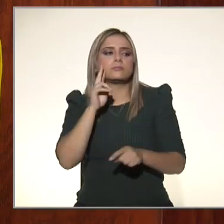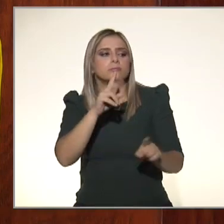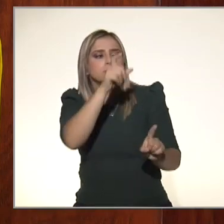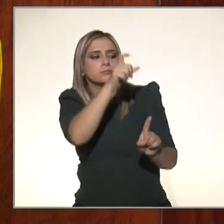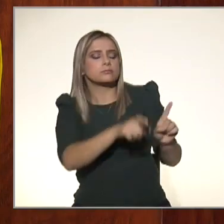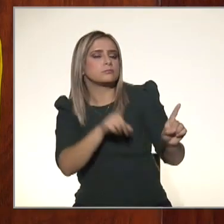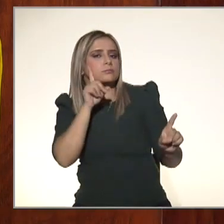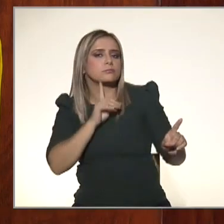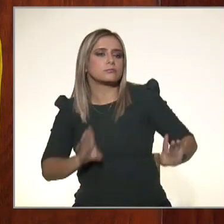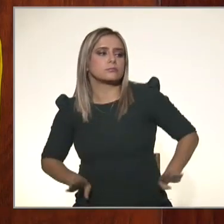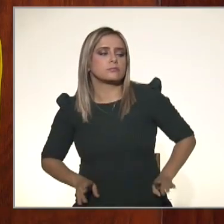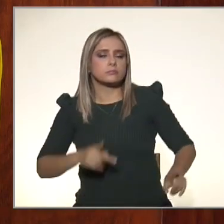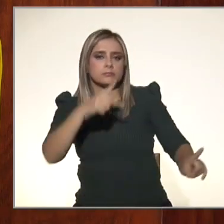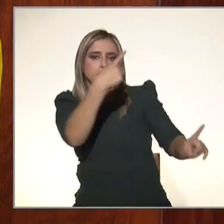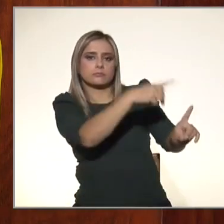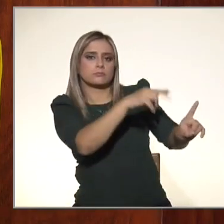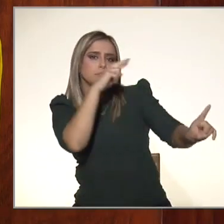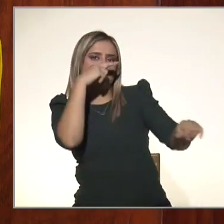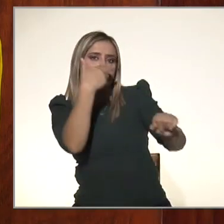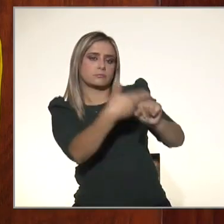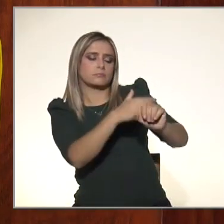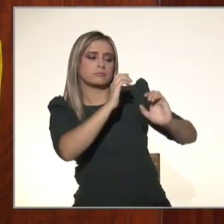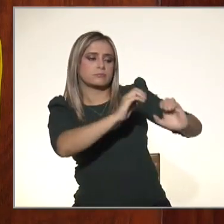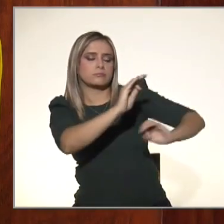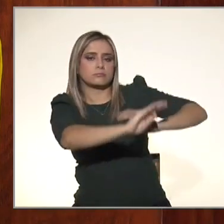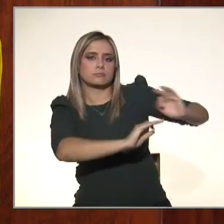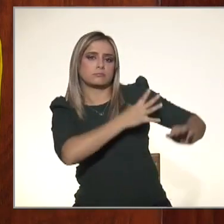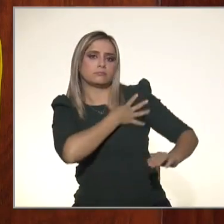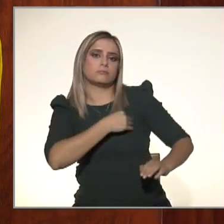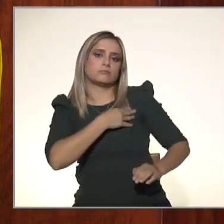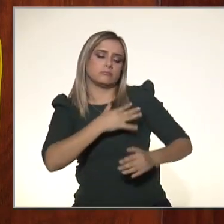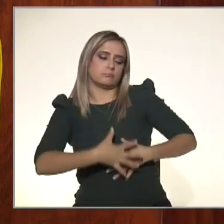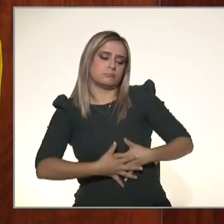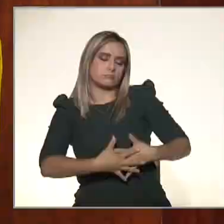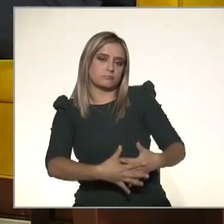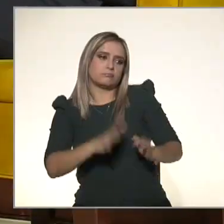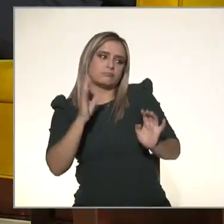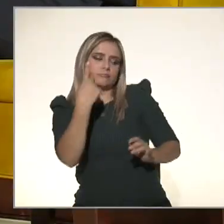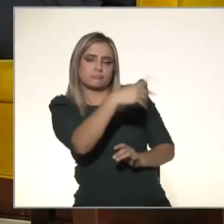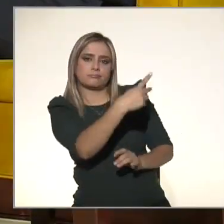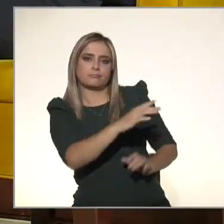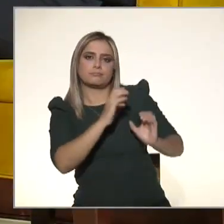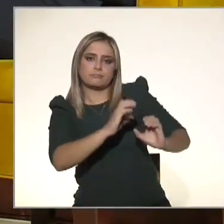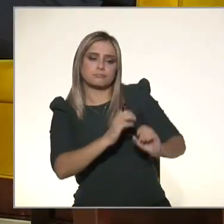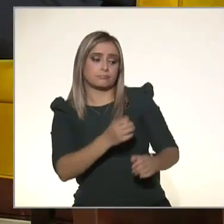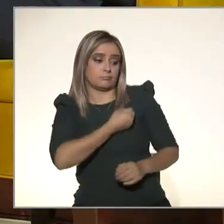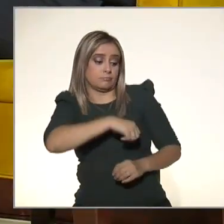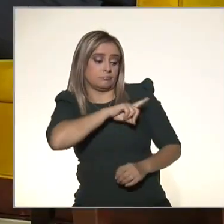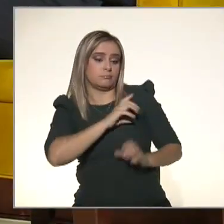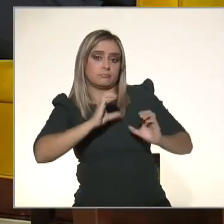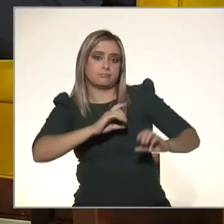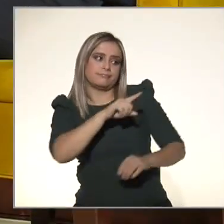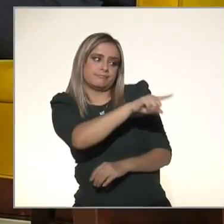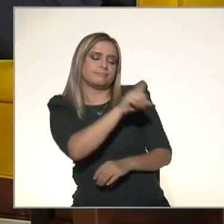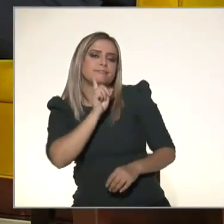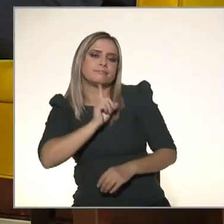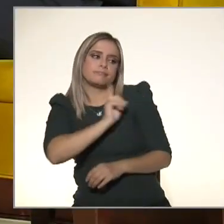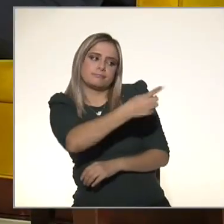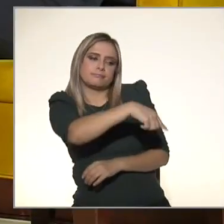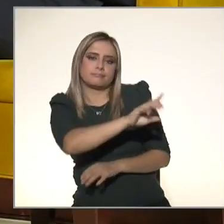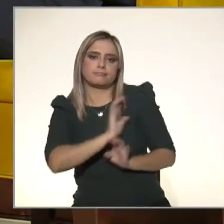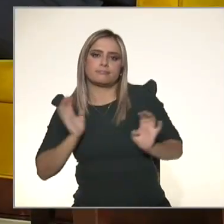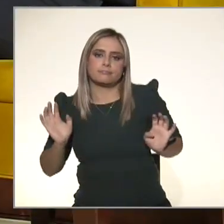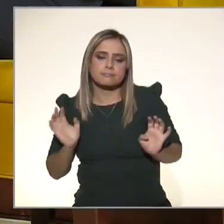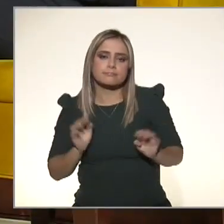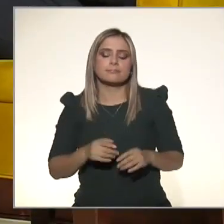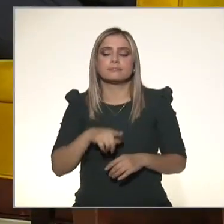Esta cuestión de relegar el tema del cuidado, incluyendo el tema del cuidado de la salud a las mujeres, inclusive